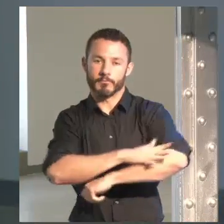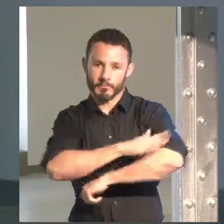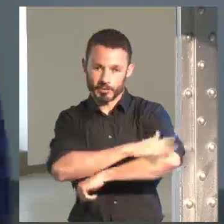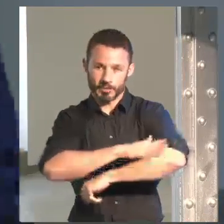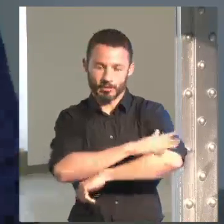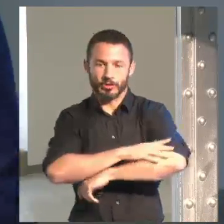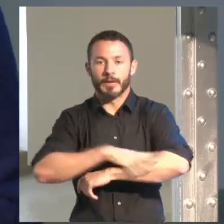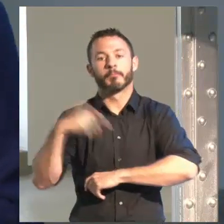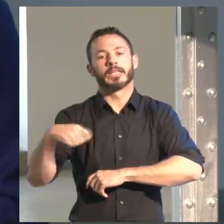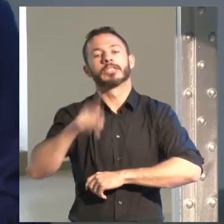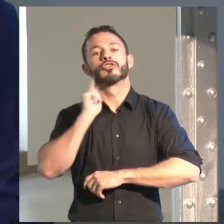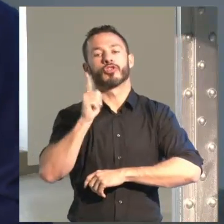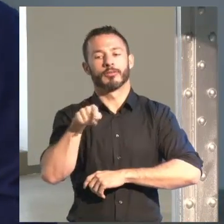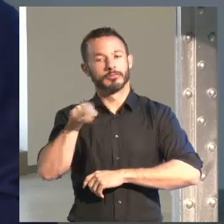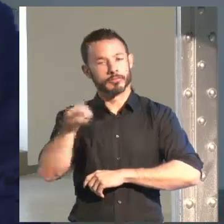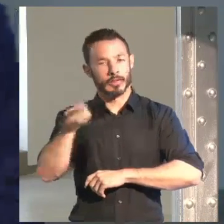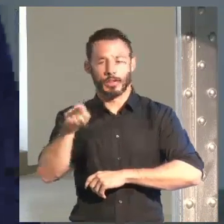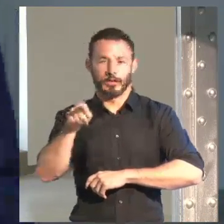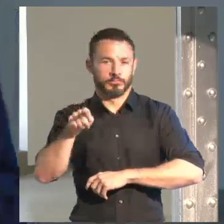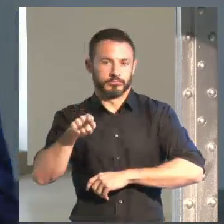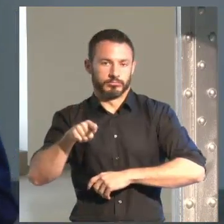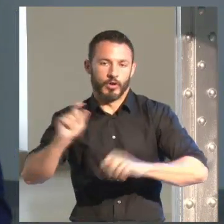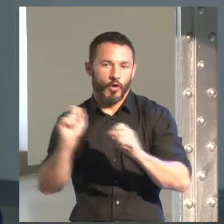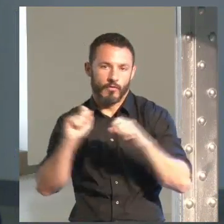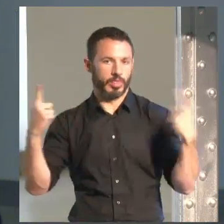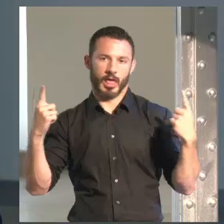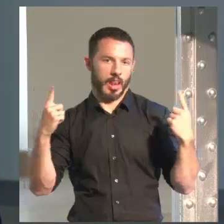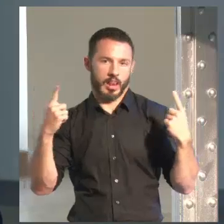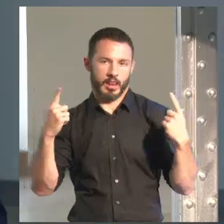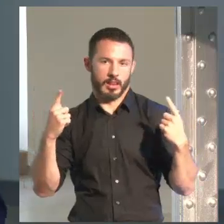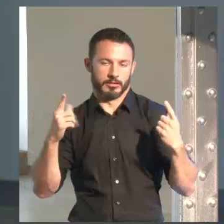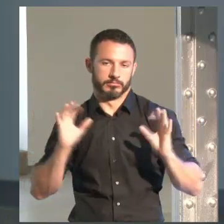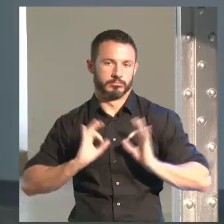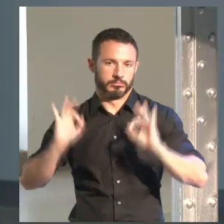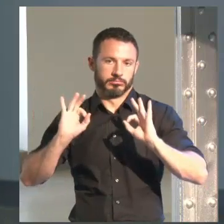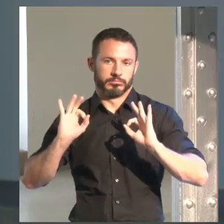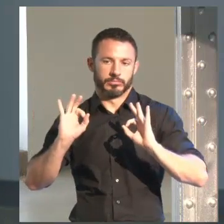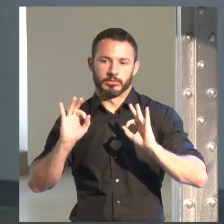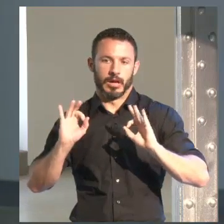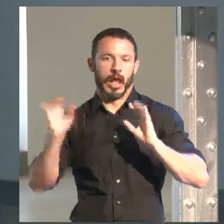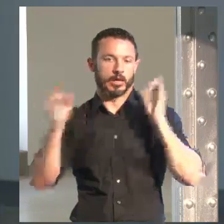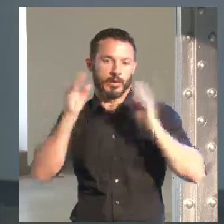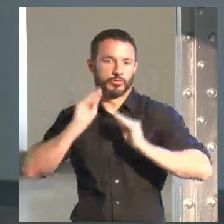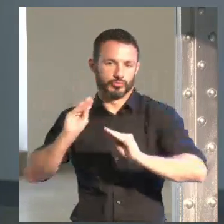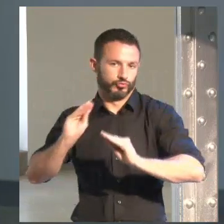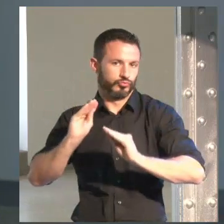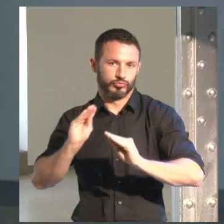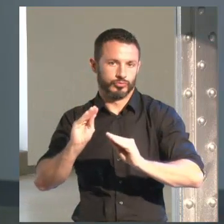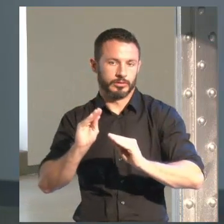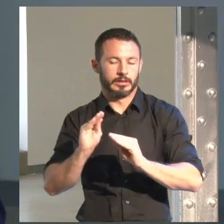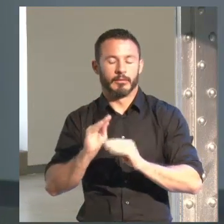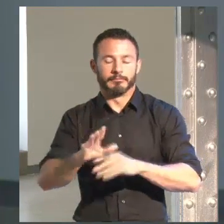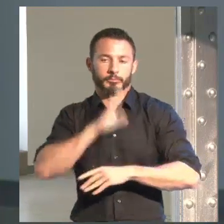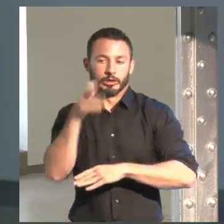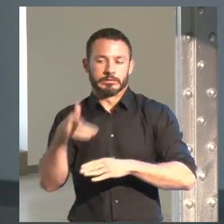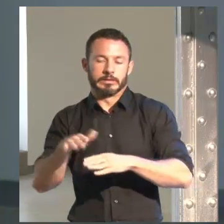el presidente del Gobierno. Él está en pleno ejercicio de su actividad y, por tanto, pues le